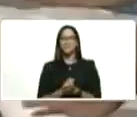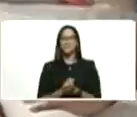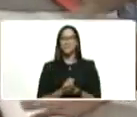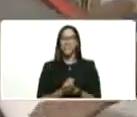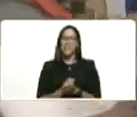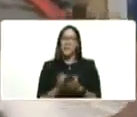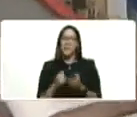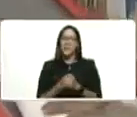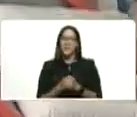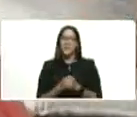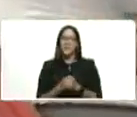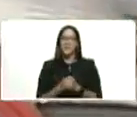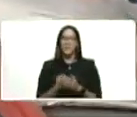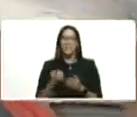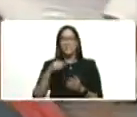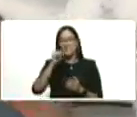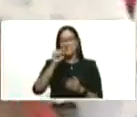José Vázquez,